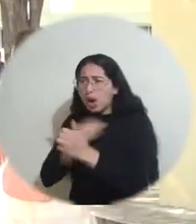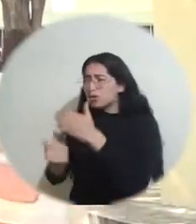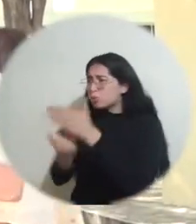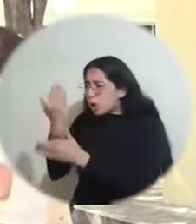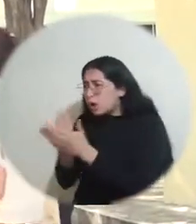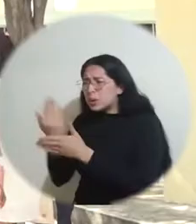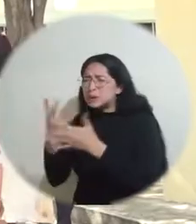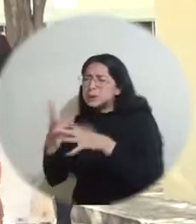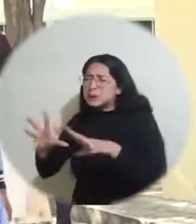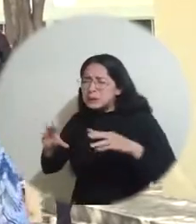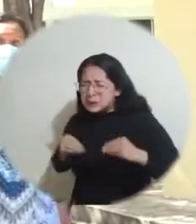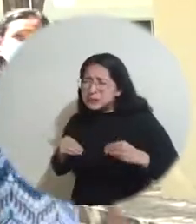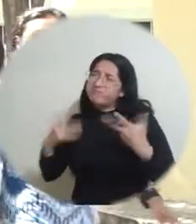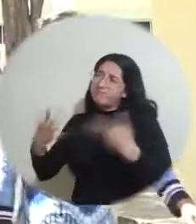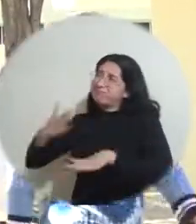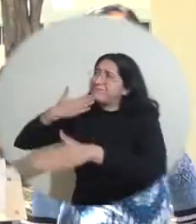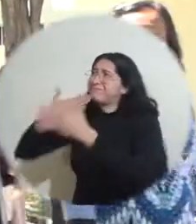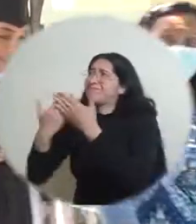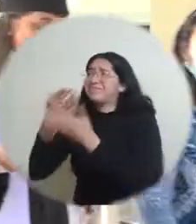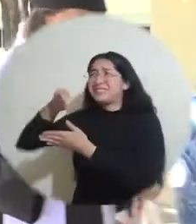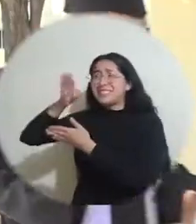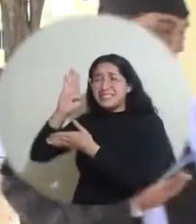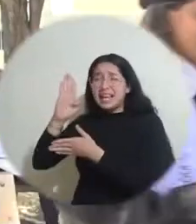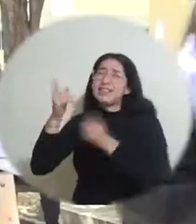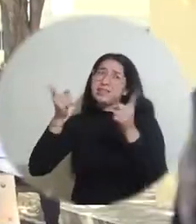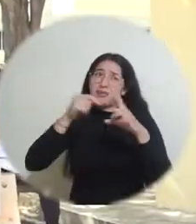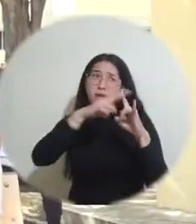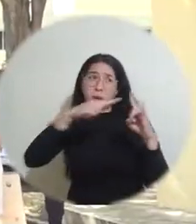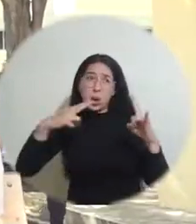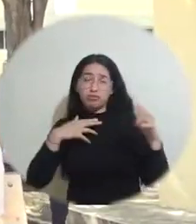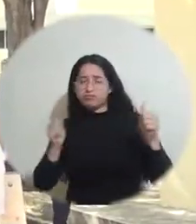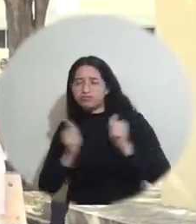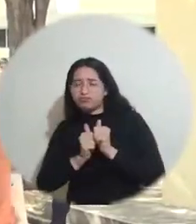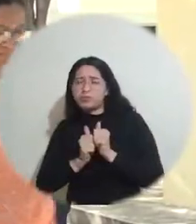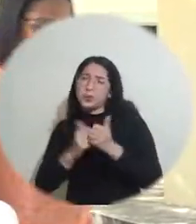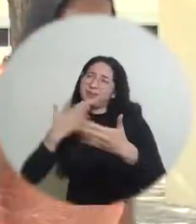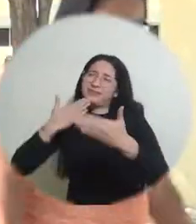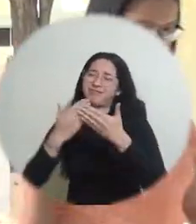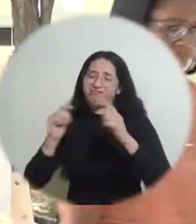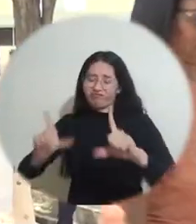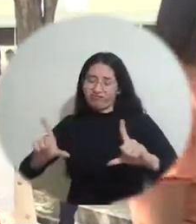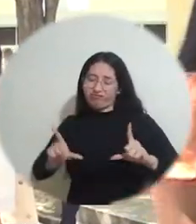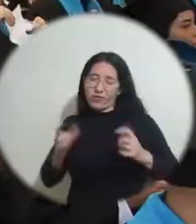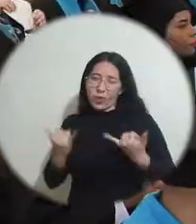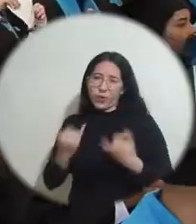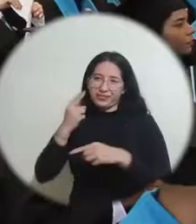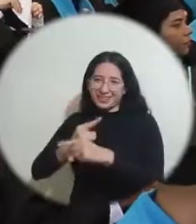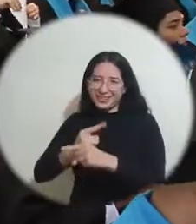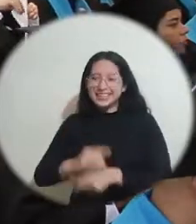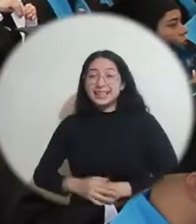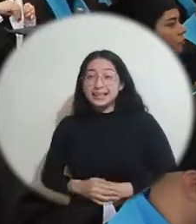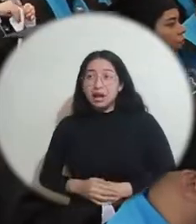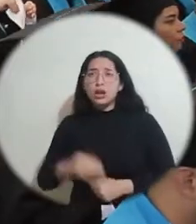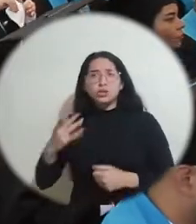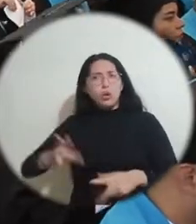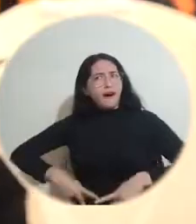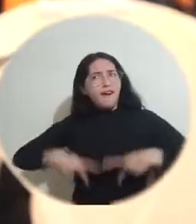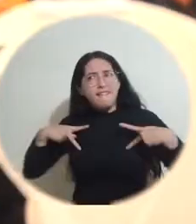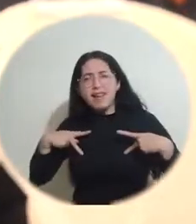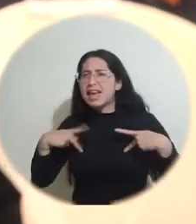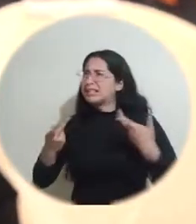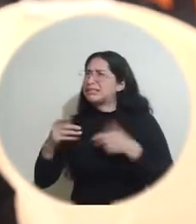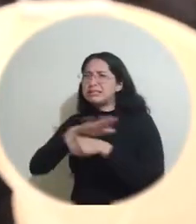Y pues gracias a Dios y a la compañía pues que me brindó la universidad, aquí estoy el día de hoy graduándome. Su vida siempre estuvo llena